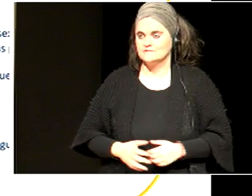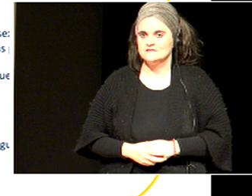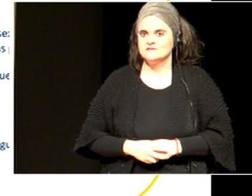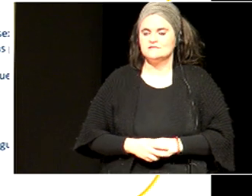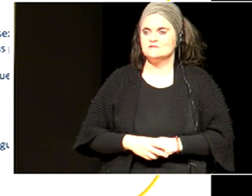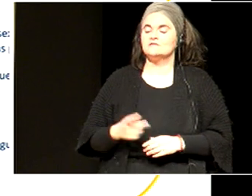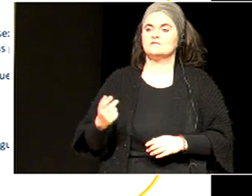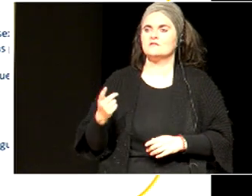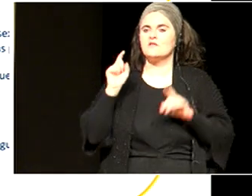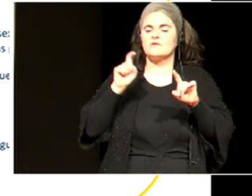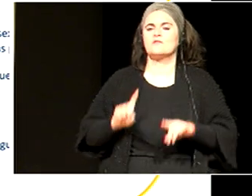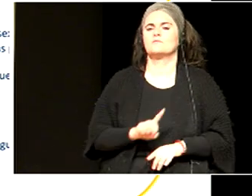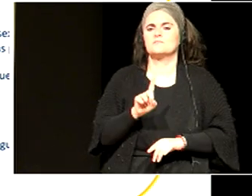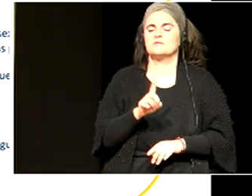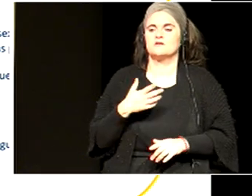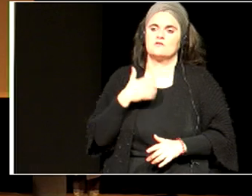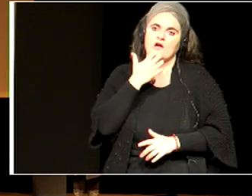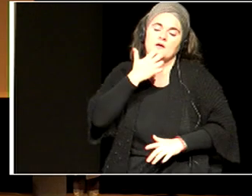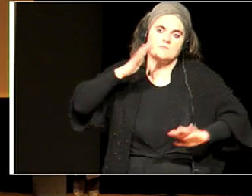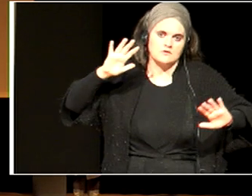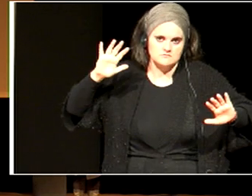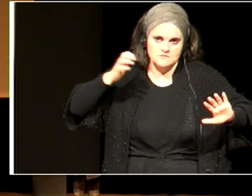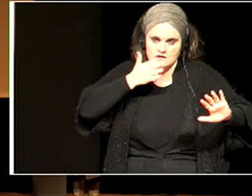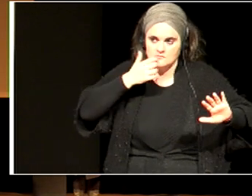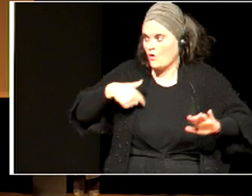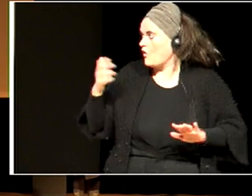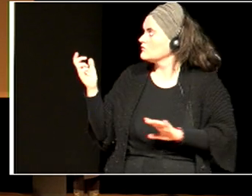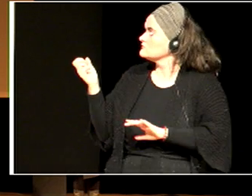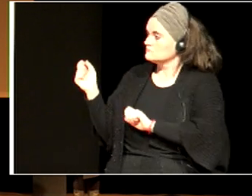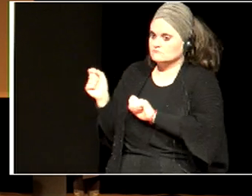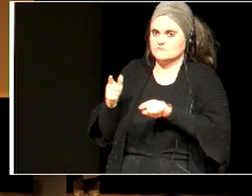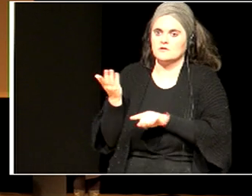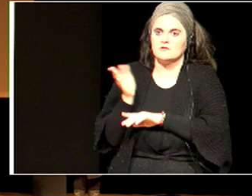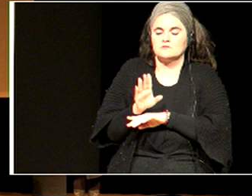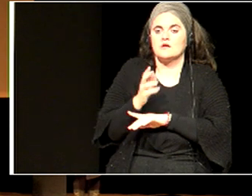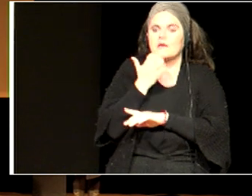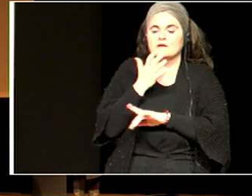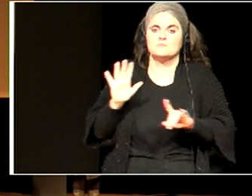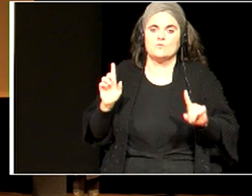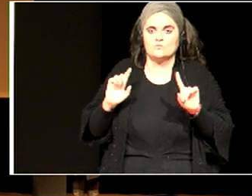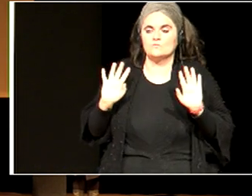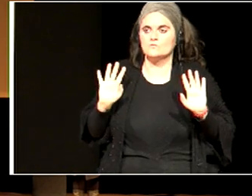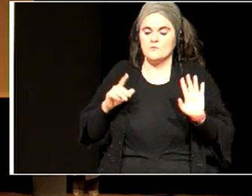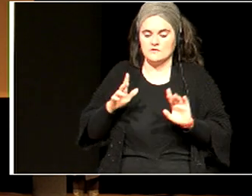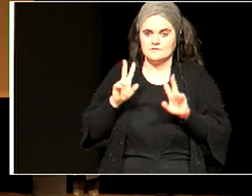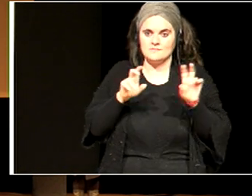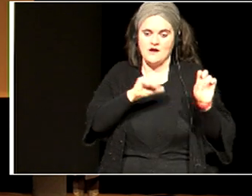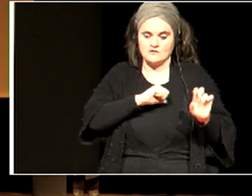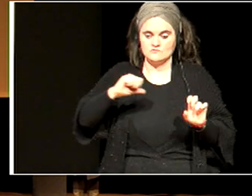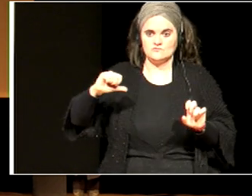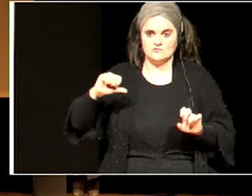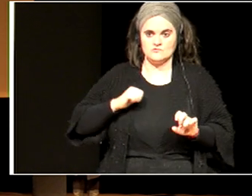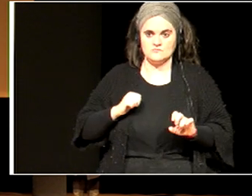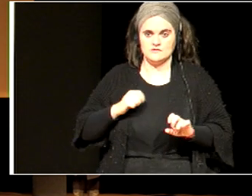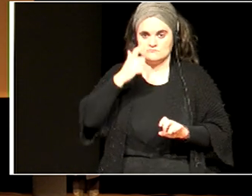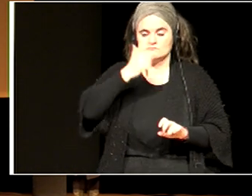bueno el que hoy os presentamos como ejemplo quiero decir habrá de todos los pilares pero vamos a poner un ejemplo sobre autonomía personal e independencia económica